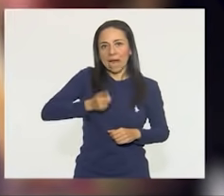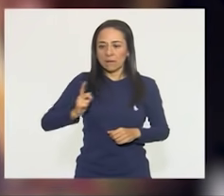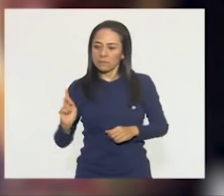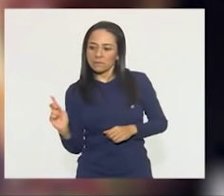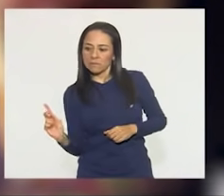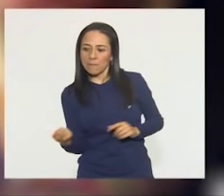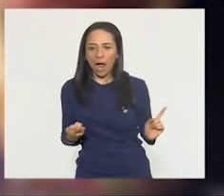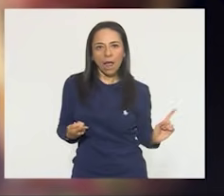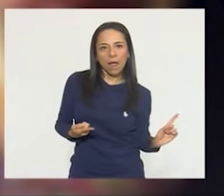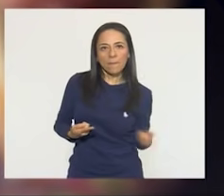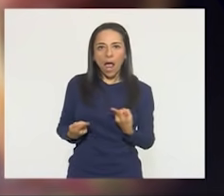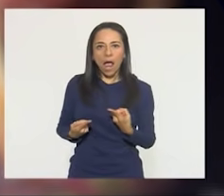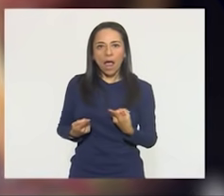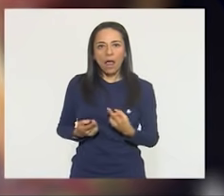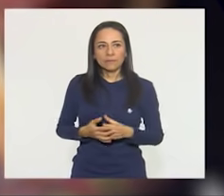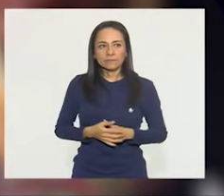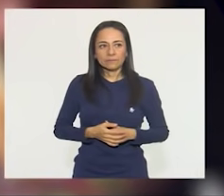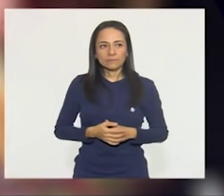ka.